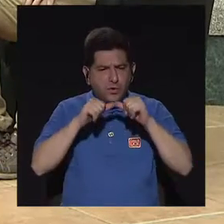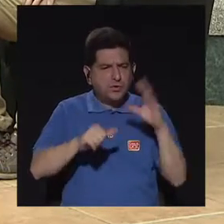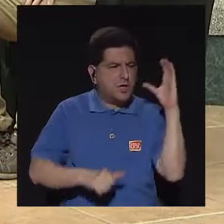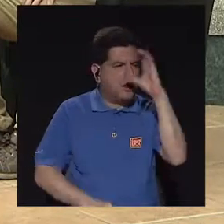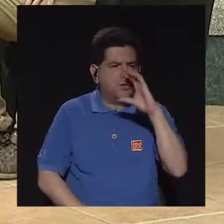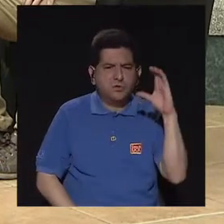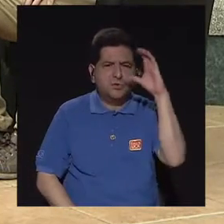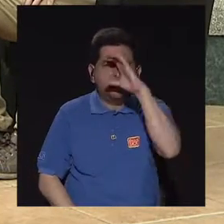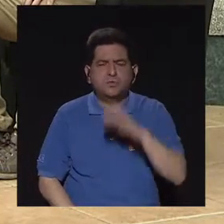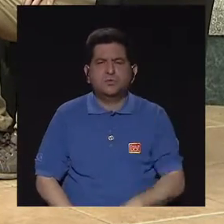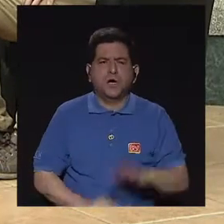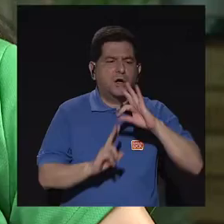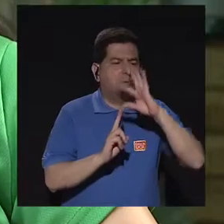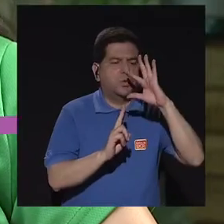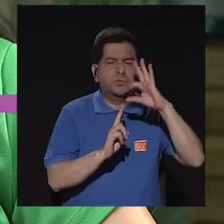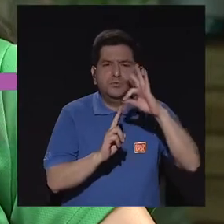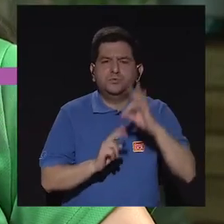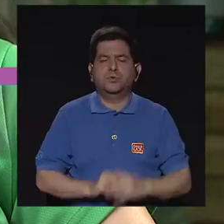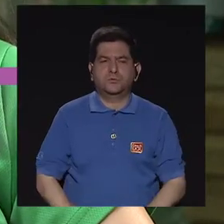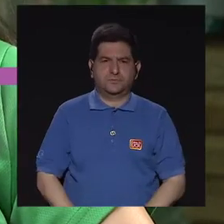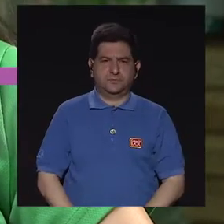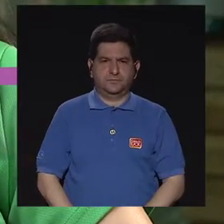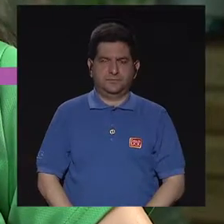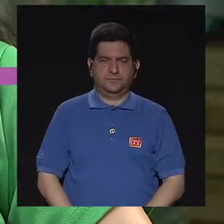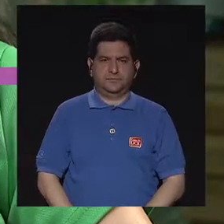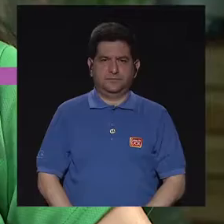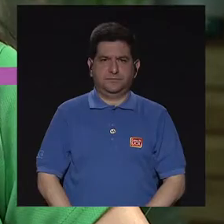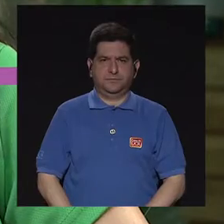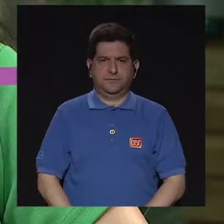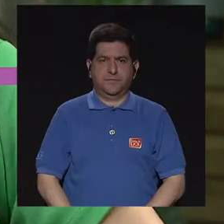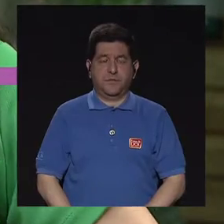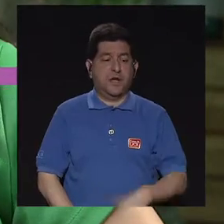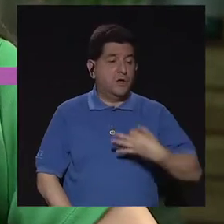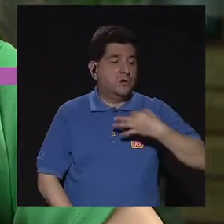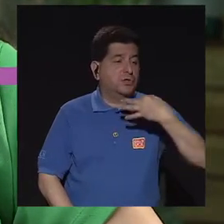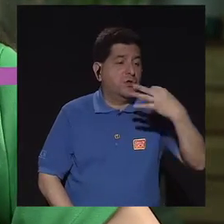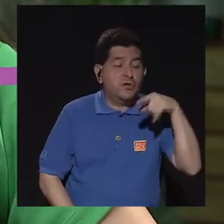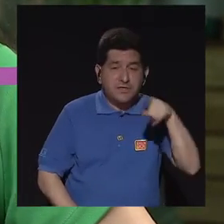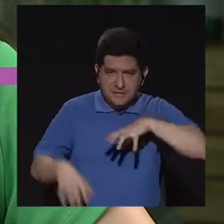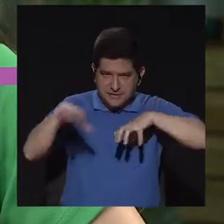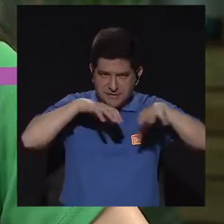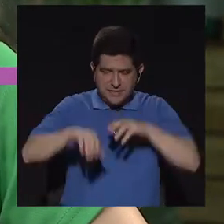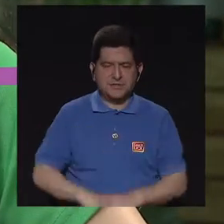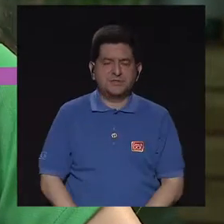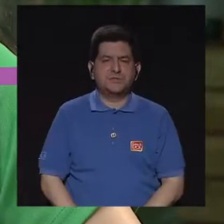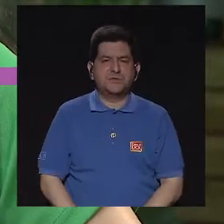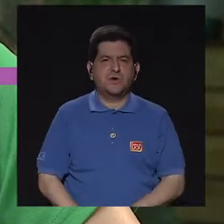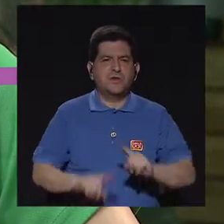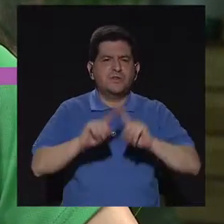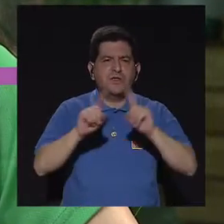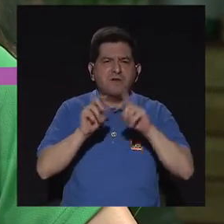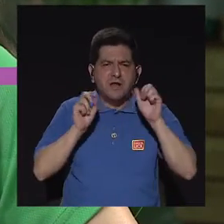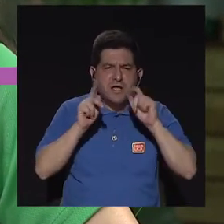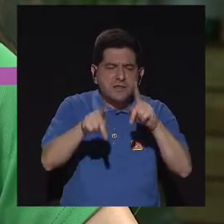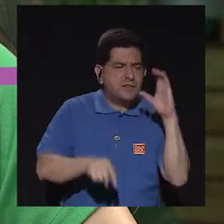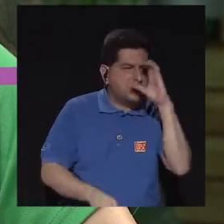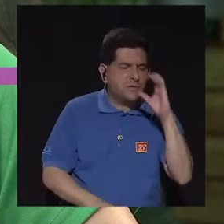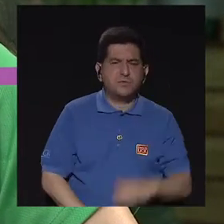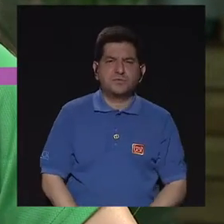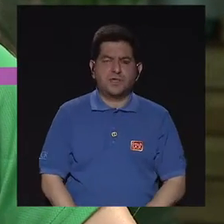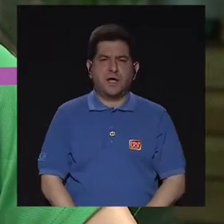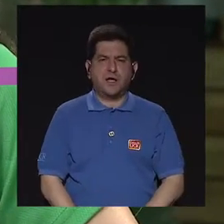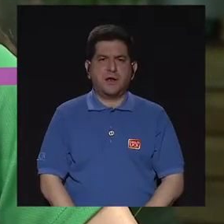constante búsqueda de oportunidades. Entonces, como que el diario vivir se basa en eso, estar buscando oportunidades,